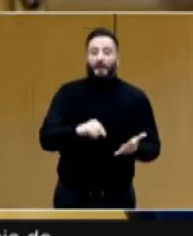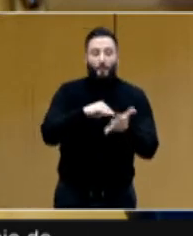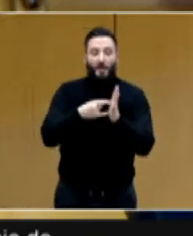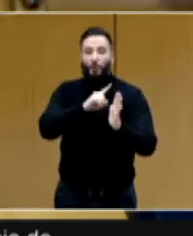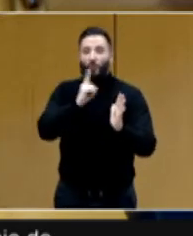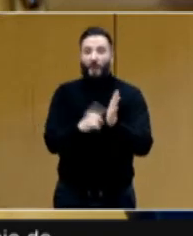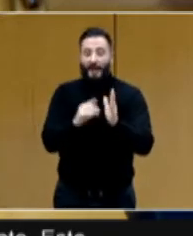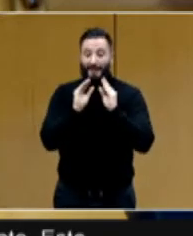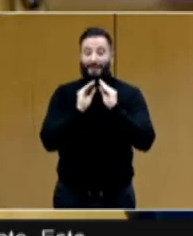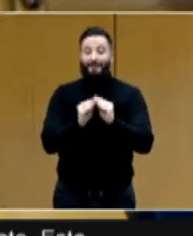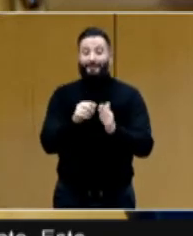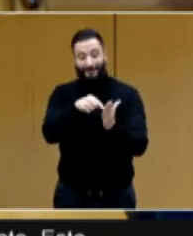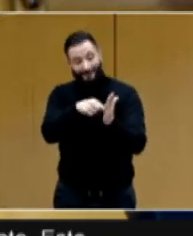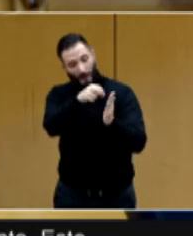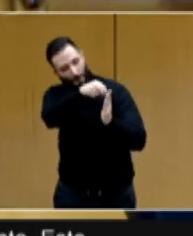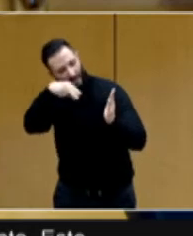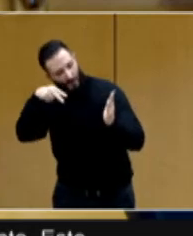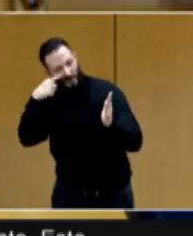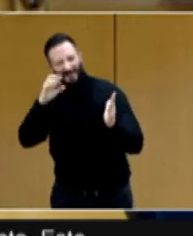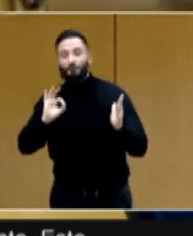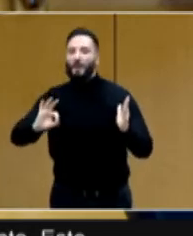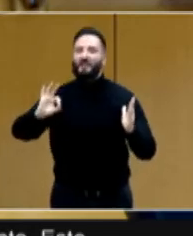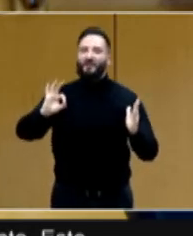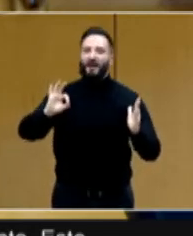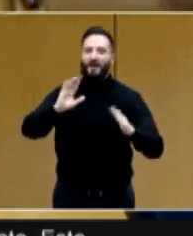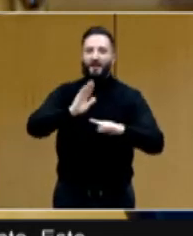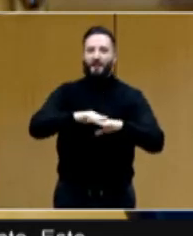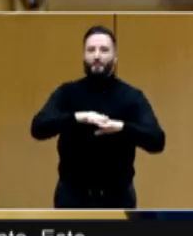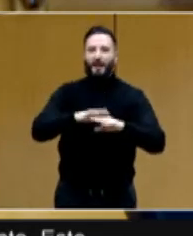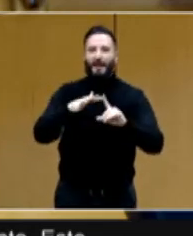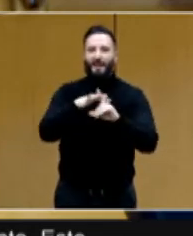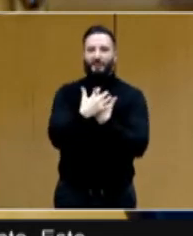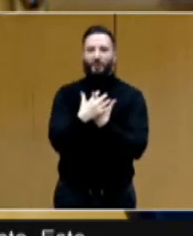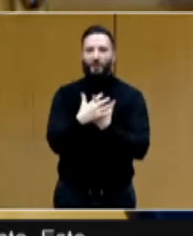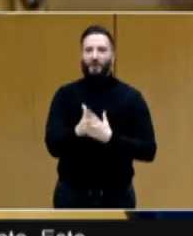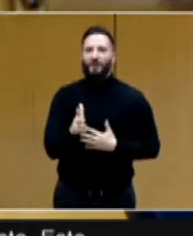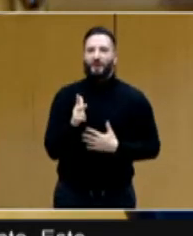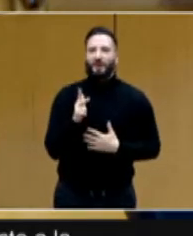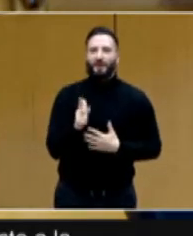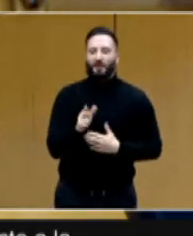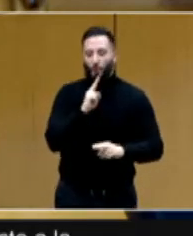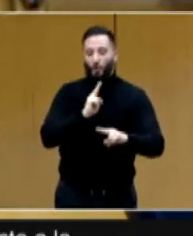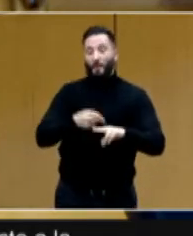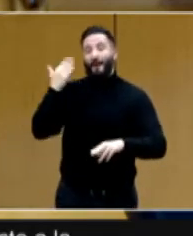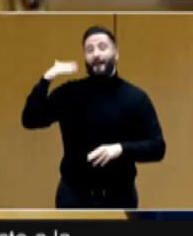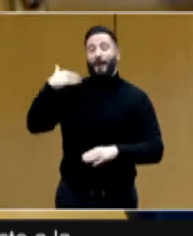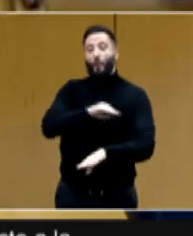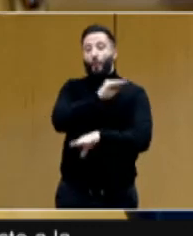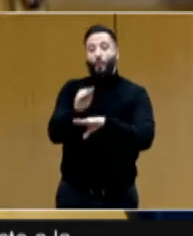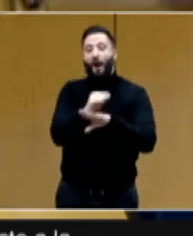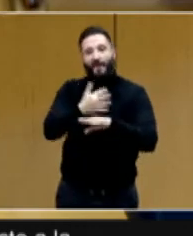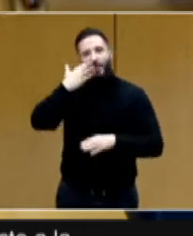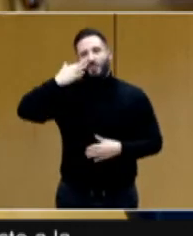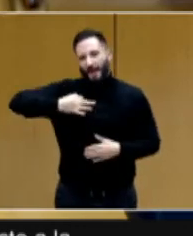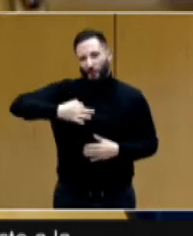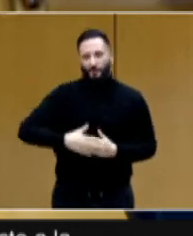visión específica respecto a la situación que en el derecho Estatal se denomina guarda de hecho por qué bueno pues porque